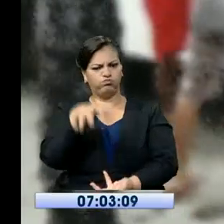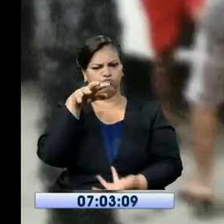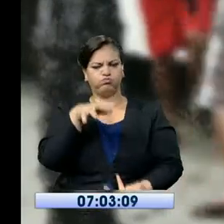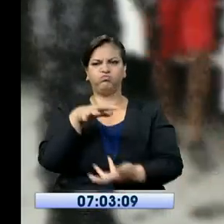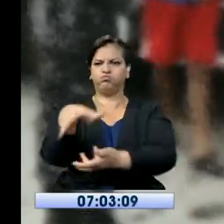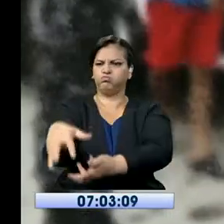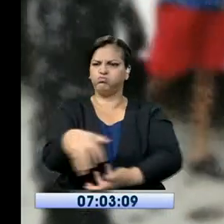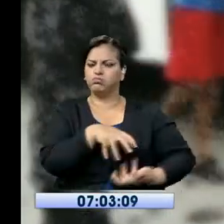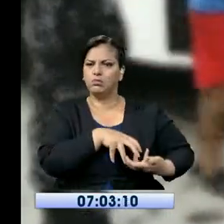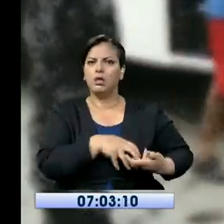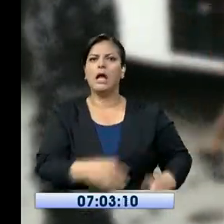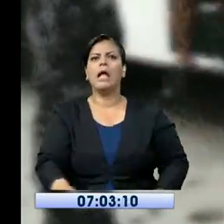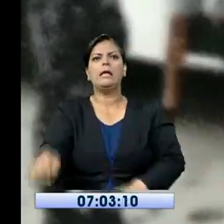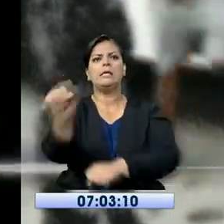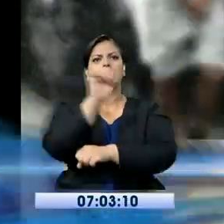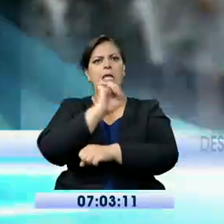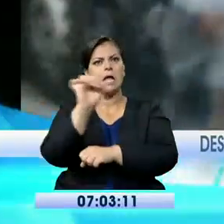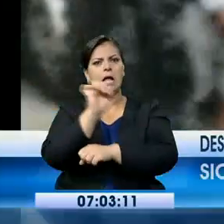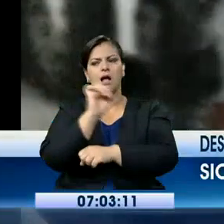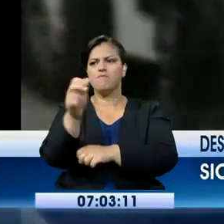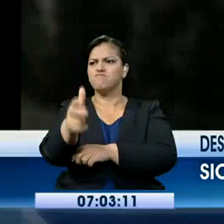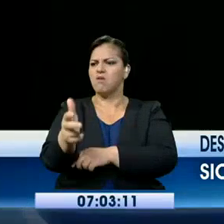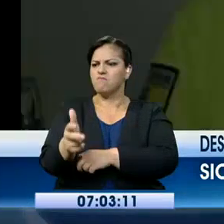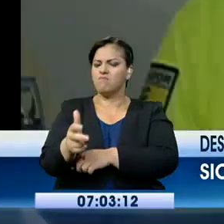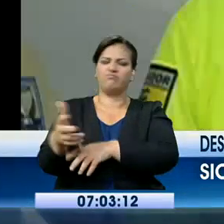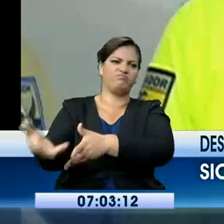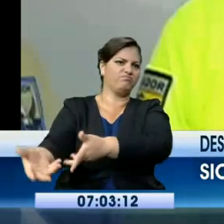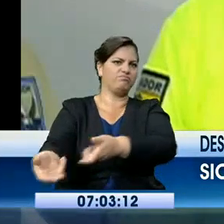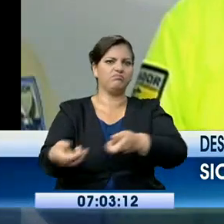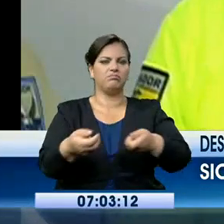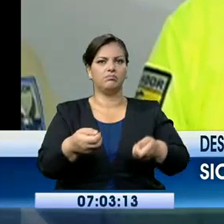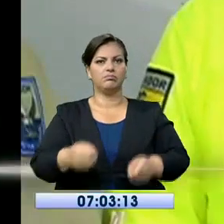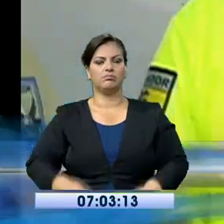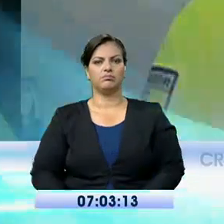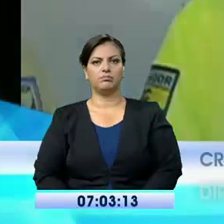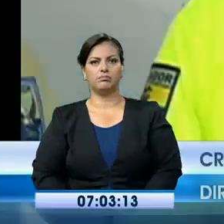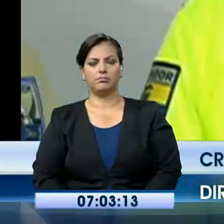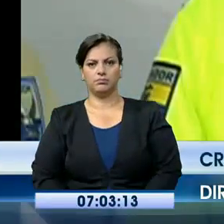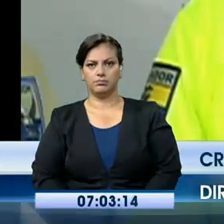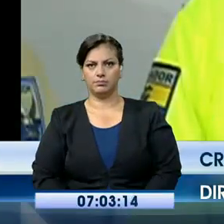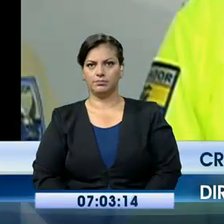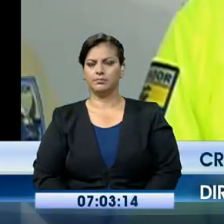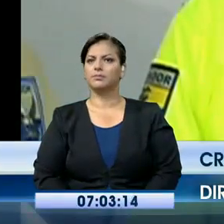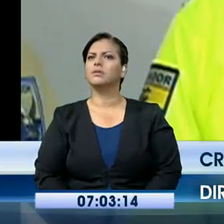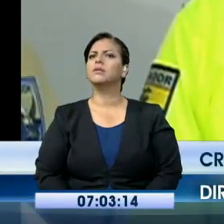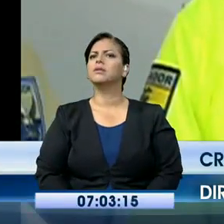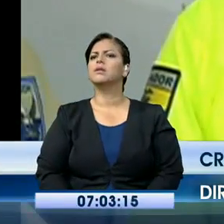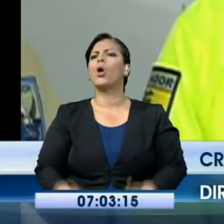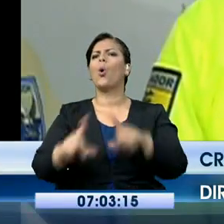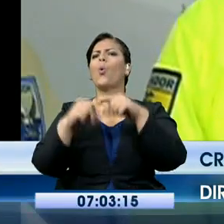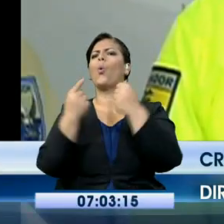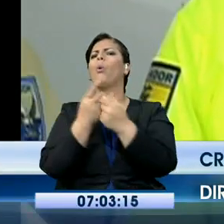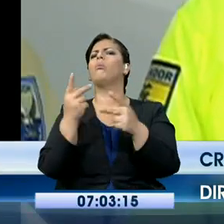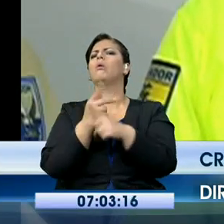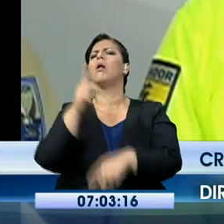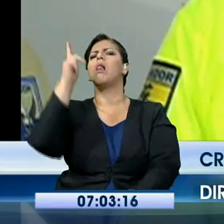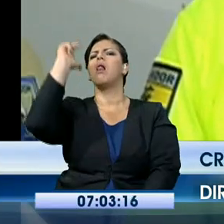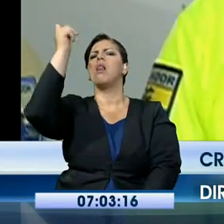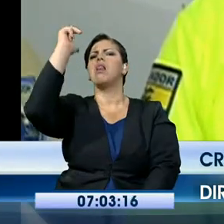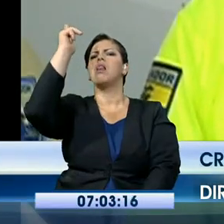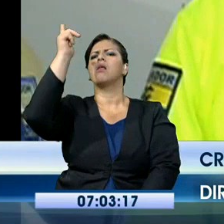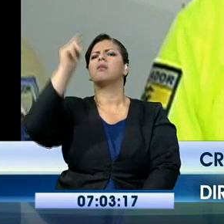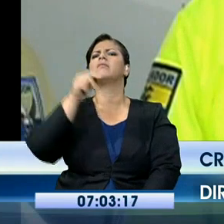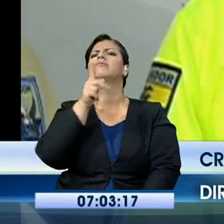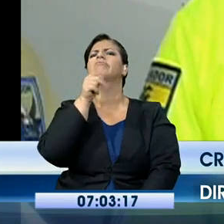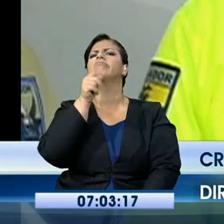tan avezados como irreverentes. Quienes desde el interior del Centro Regional de Rehabilitación Social